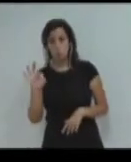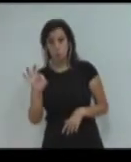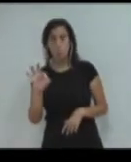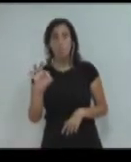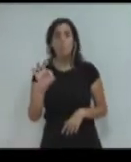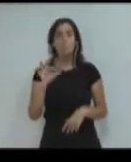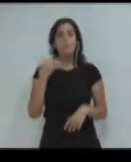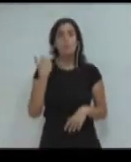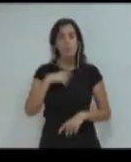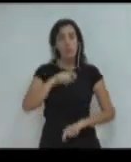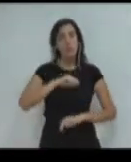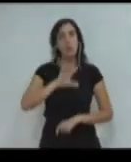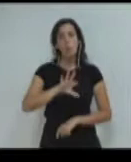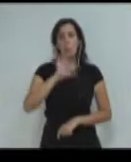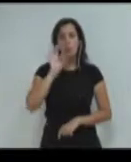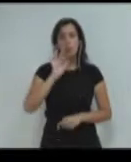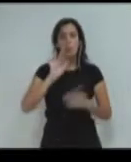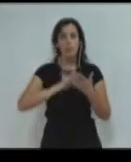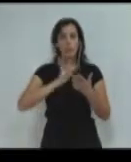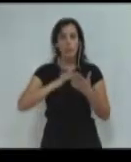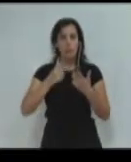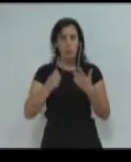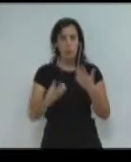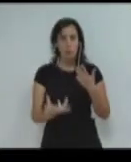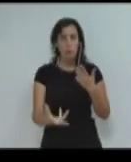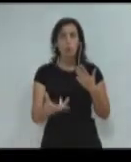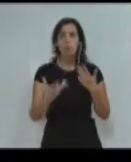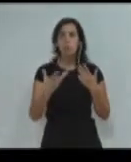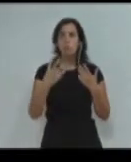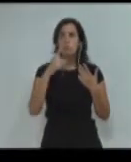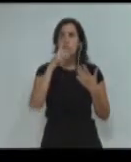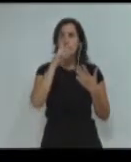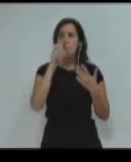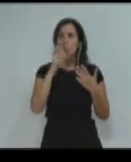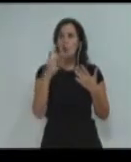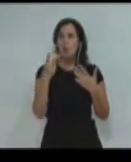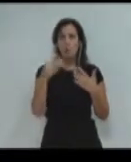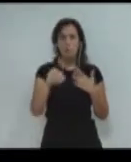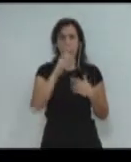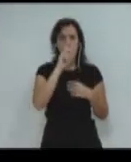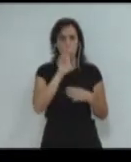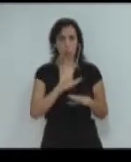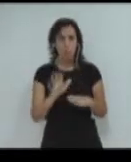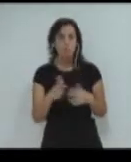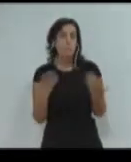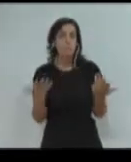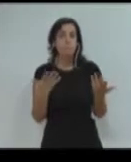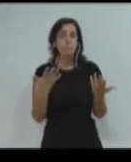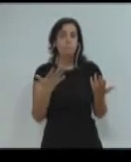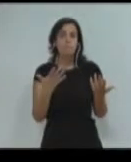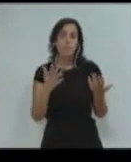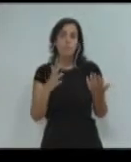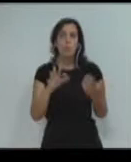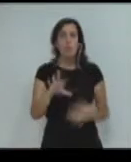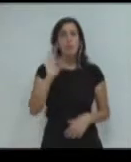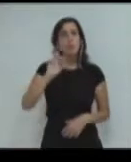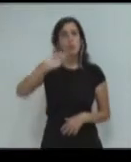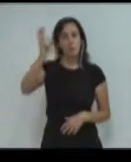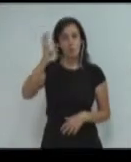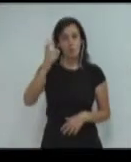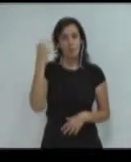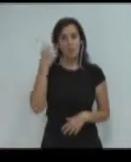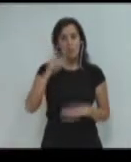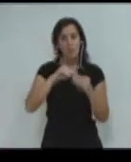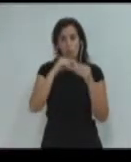que te da la opción de paginación, no me acuerdo cuáles eran las otras dos. Es como otra opción que le tienes que